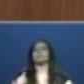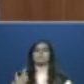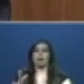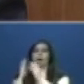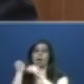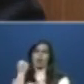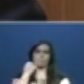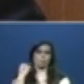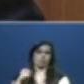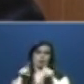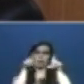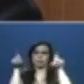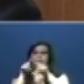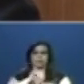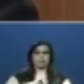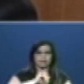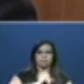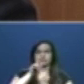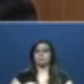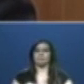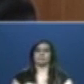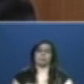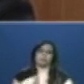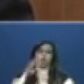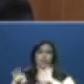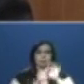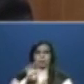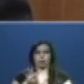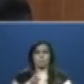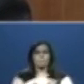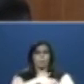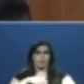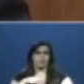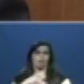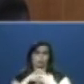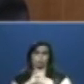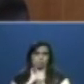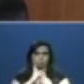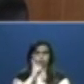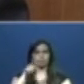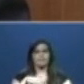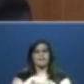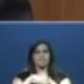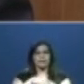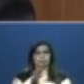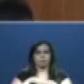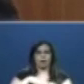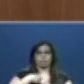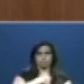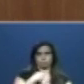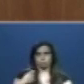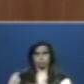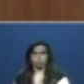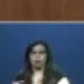empresariales y organizaciones de lucha contra la pobreza y también una red de distribución de alimentos como cauce